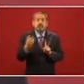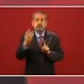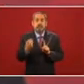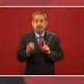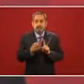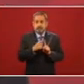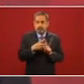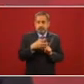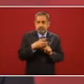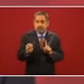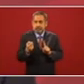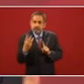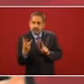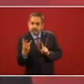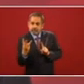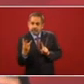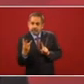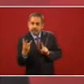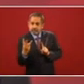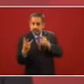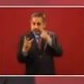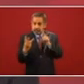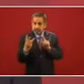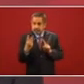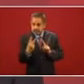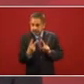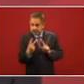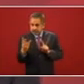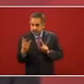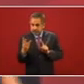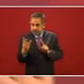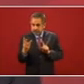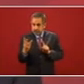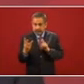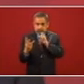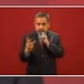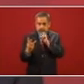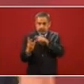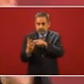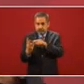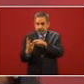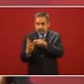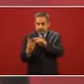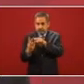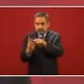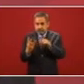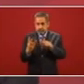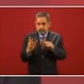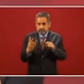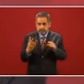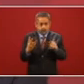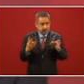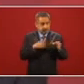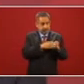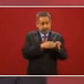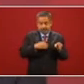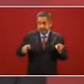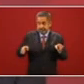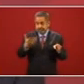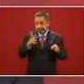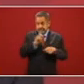salgan infectadas. No perder de vista que 2 a 3 es el número de personas infectadas durante todo el periodo de